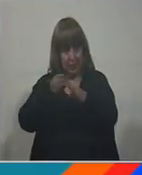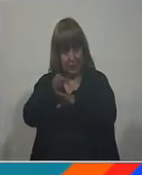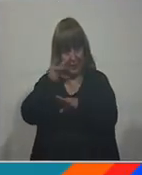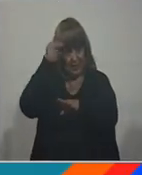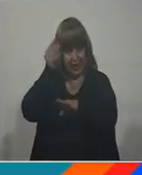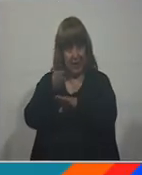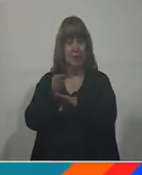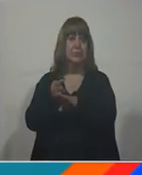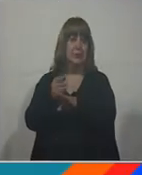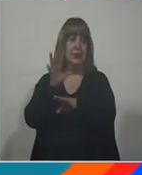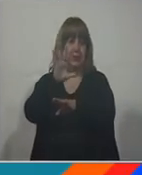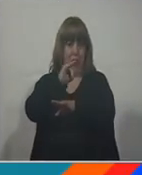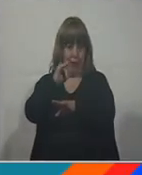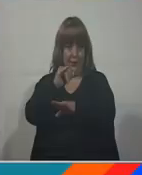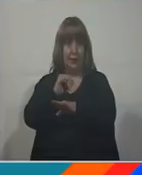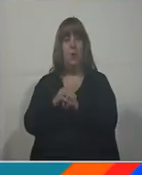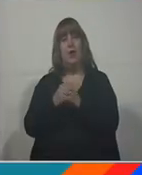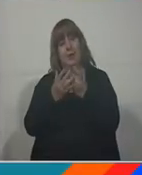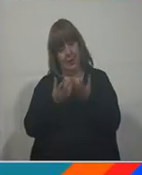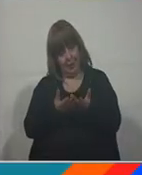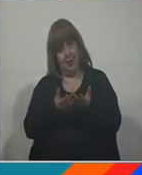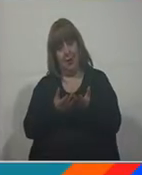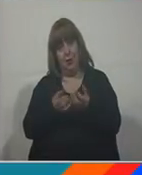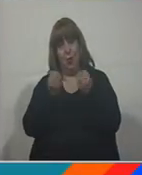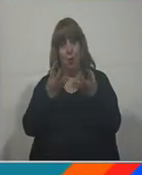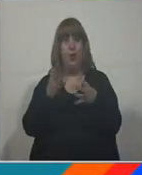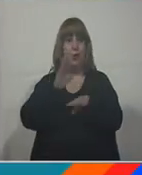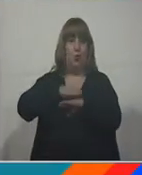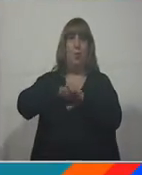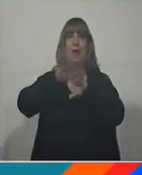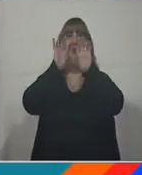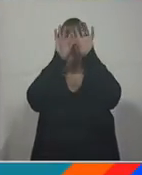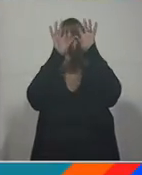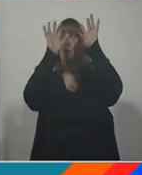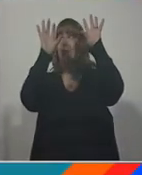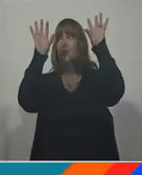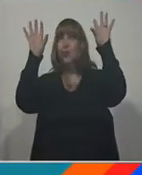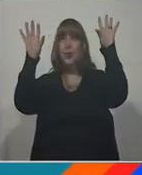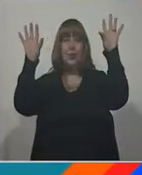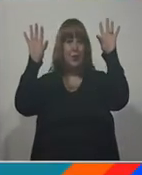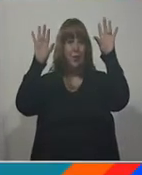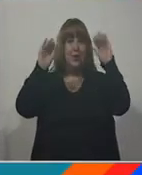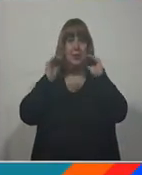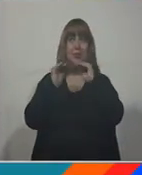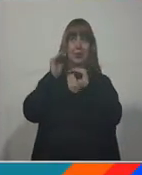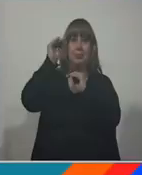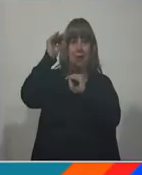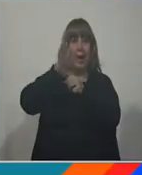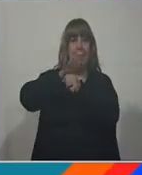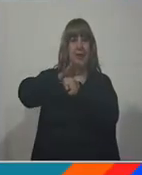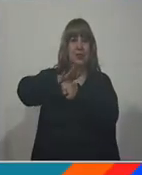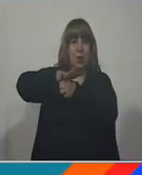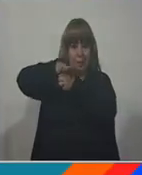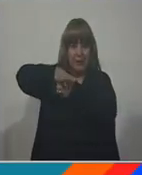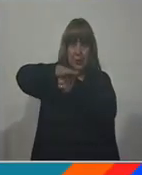nubosidad también, y con una situación de altura que es totalmente diferente, ¿no?, a la que de la que estábamos